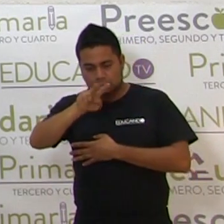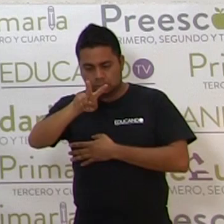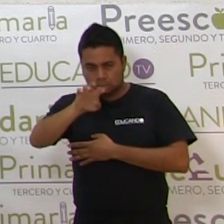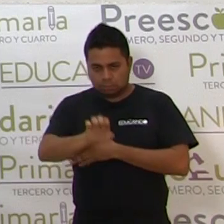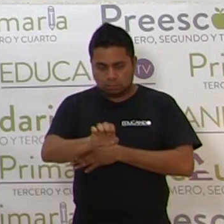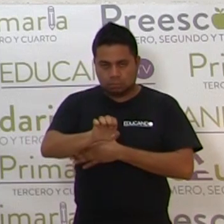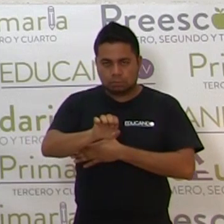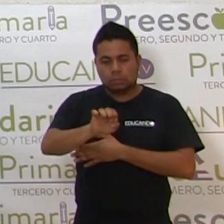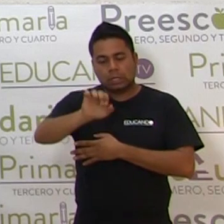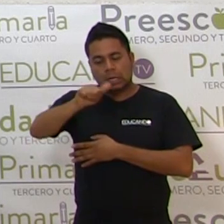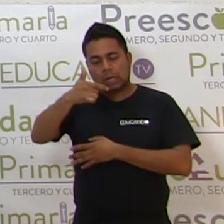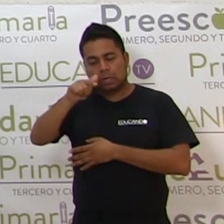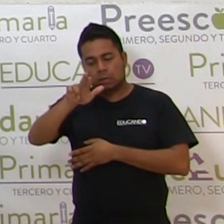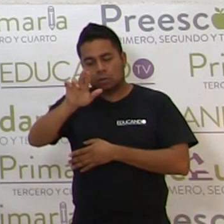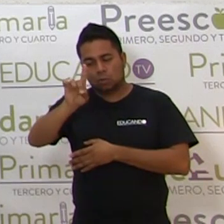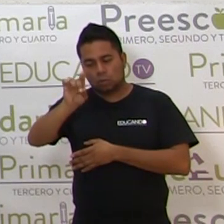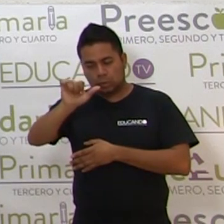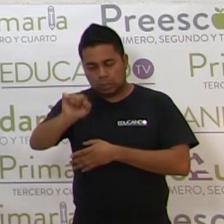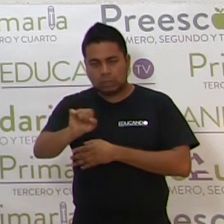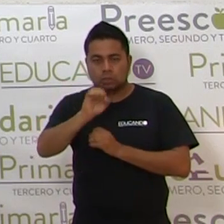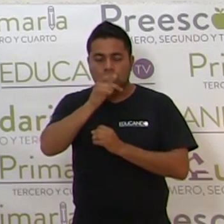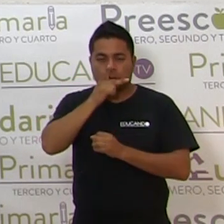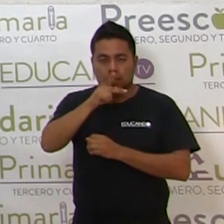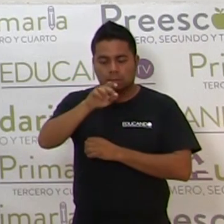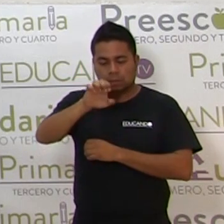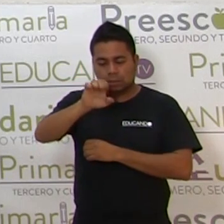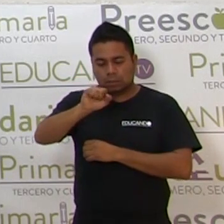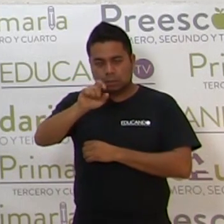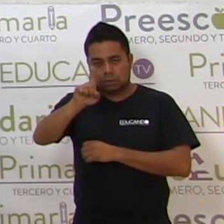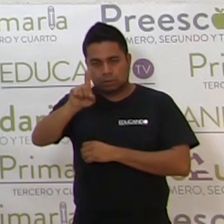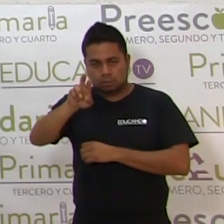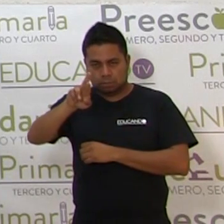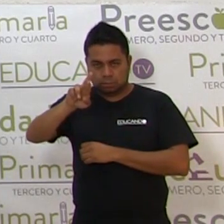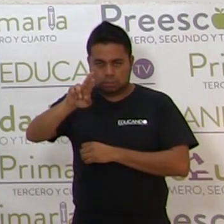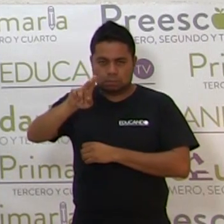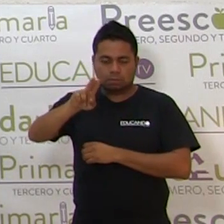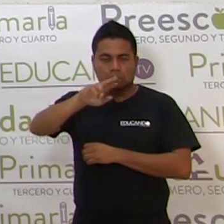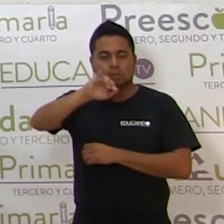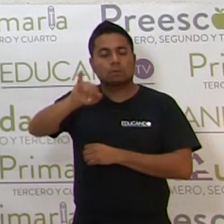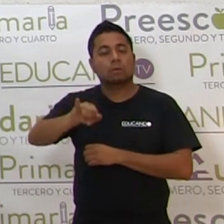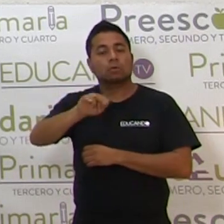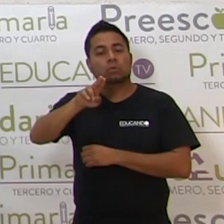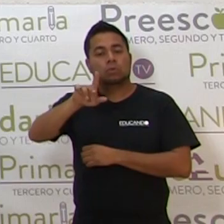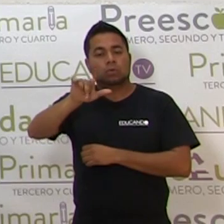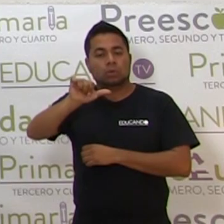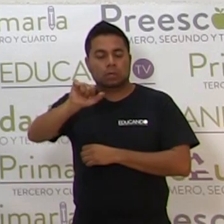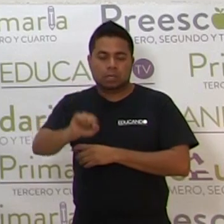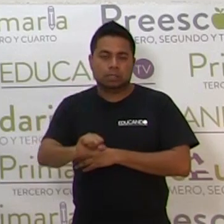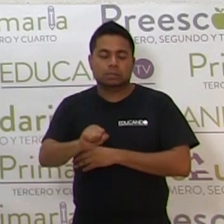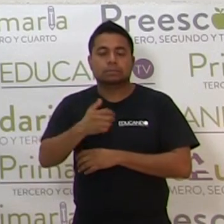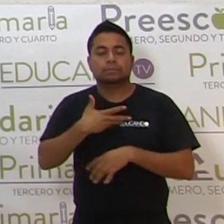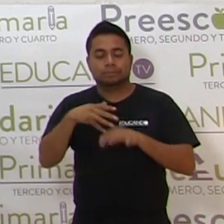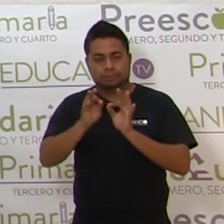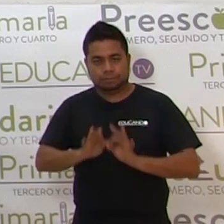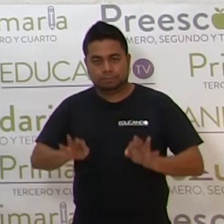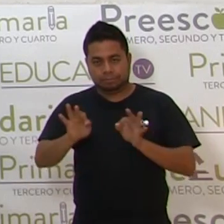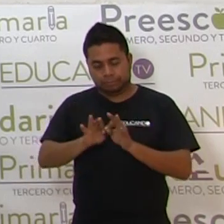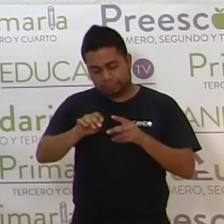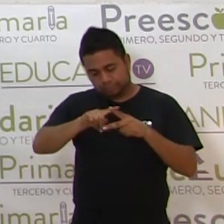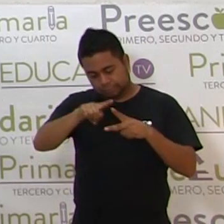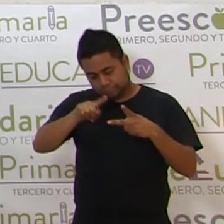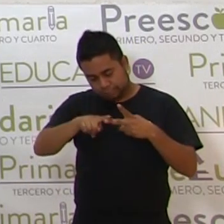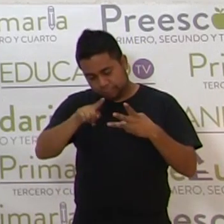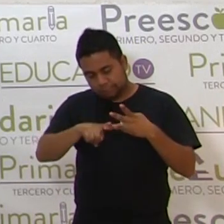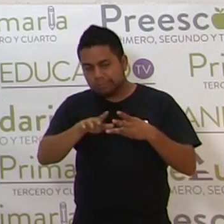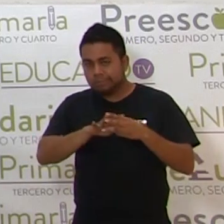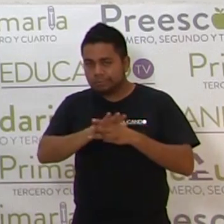palabras agudas y palabras esdrújulas. Muy importante en cada una de estas